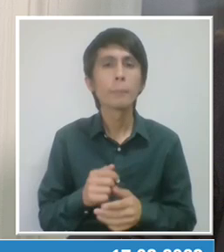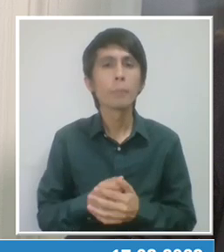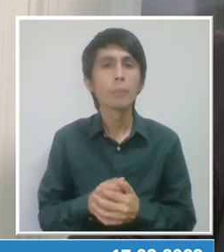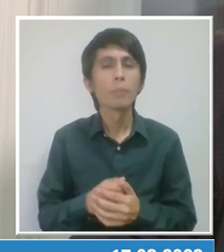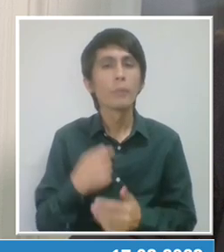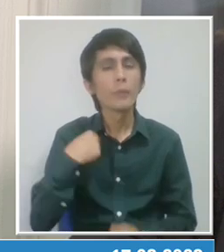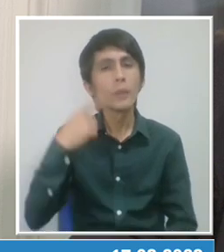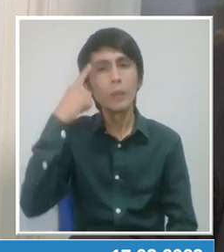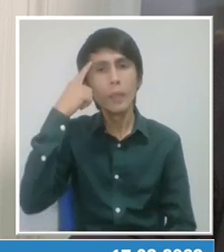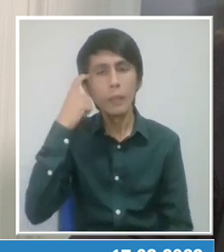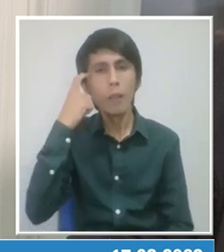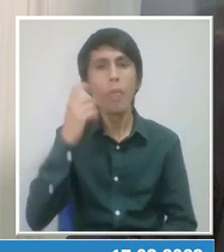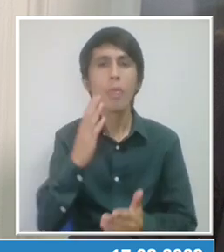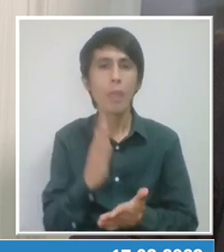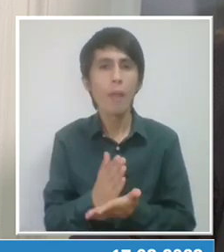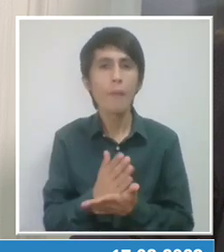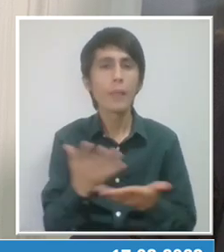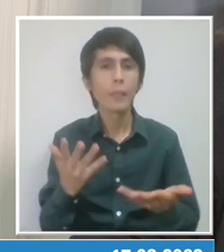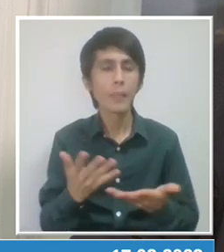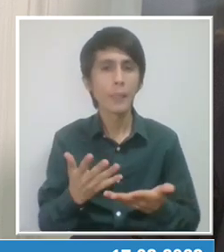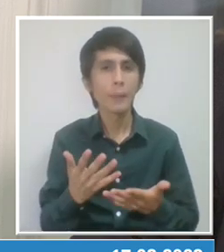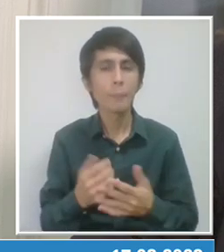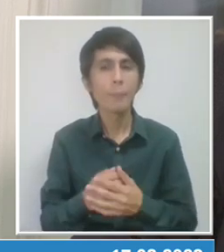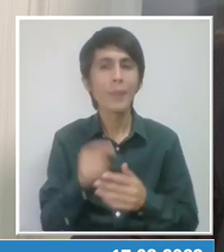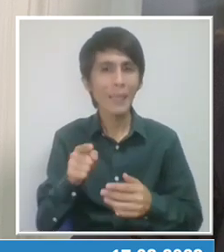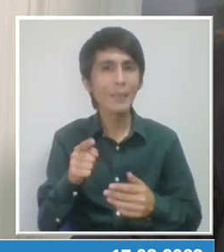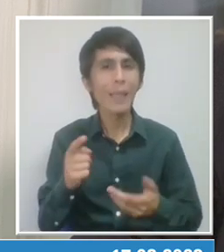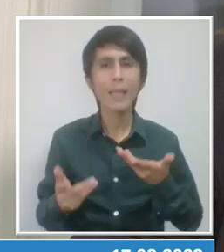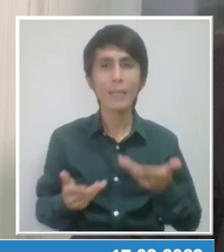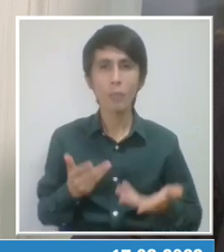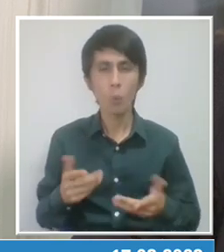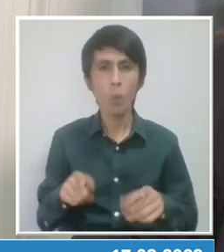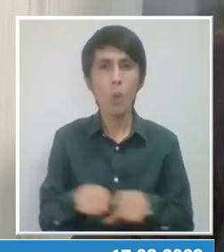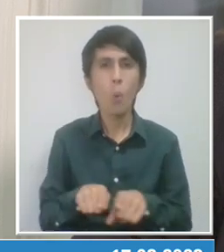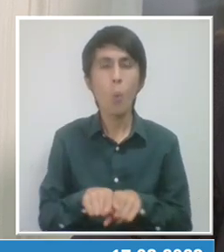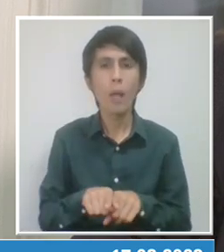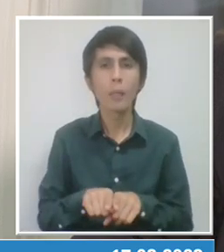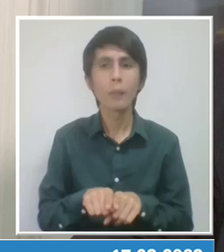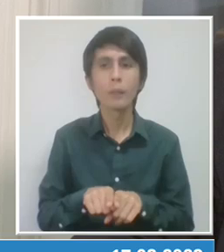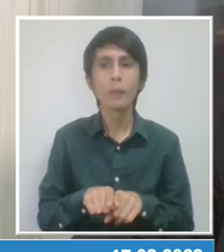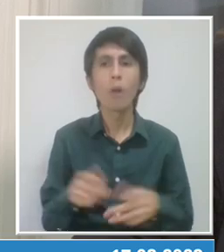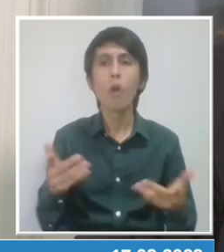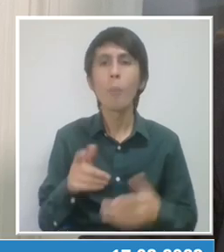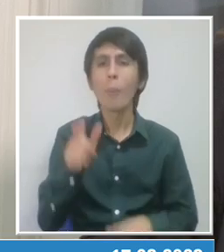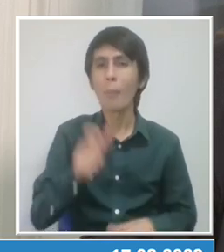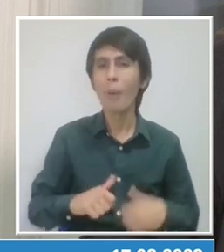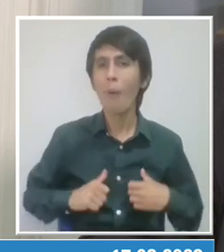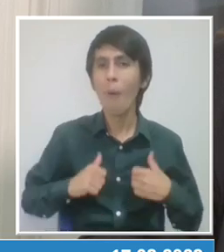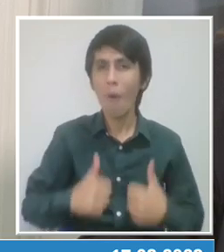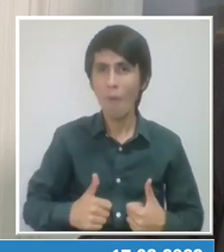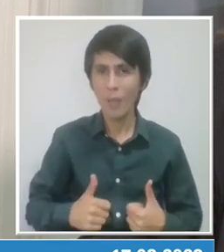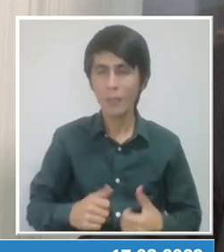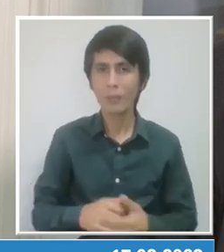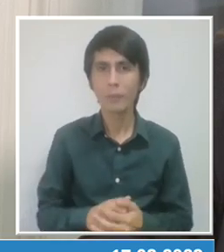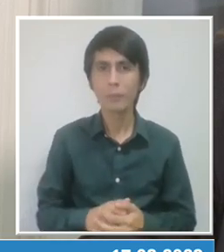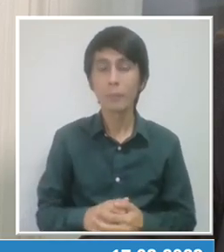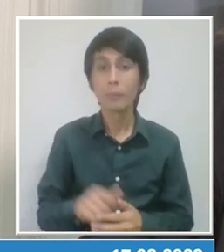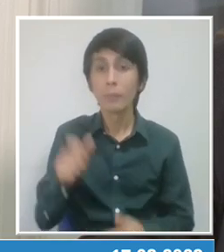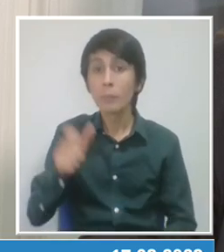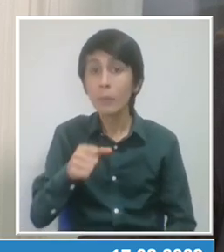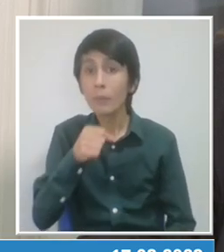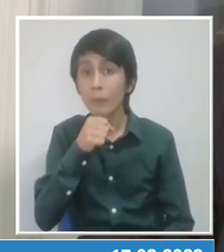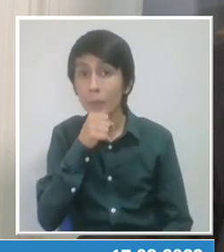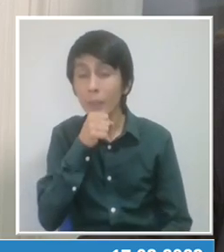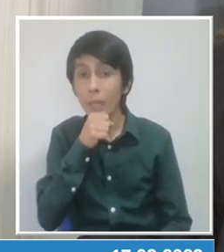que estar siempre en esa actitud que me parece que es de una persona joven. El viejo es joven muchas